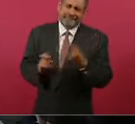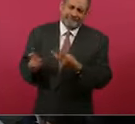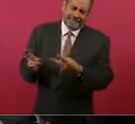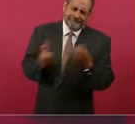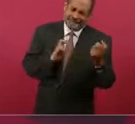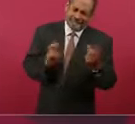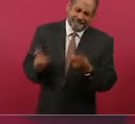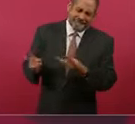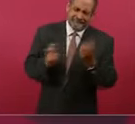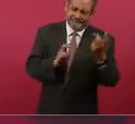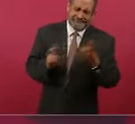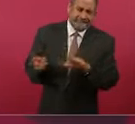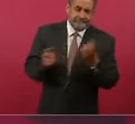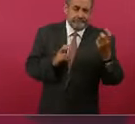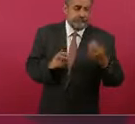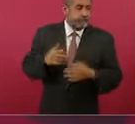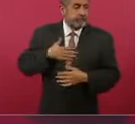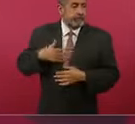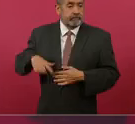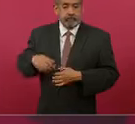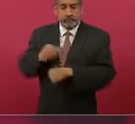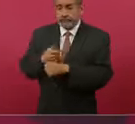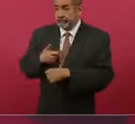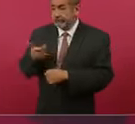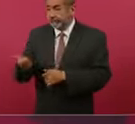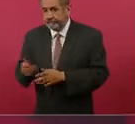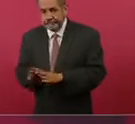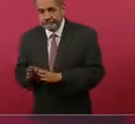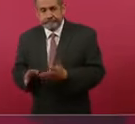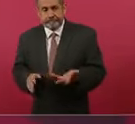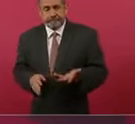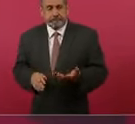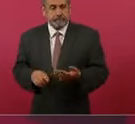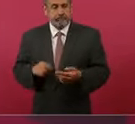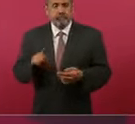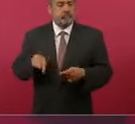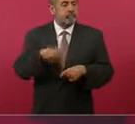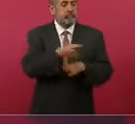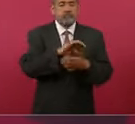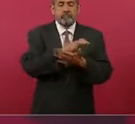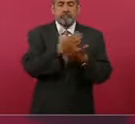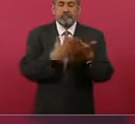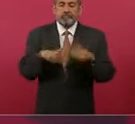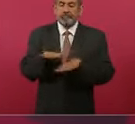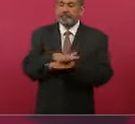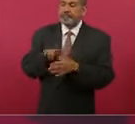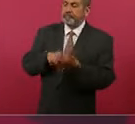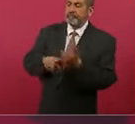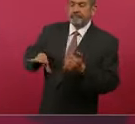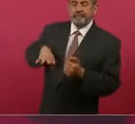públicas, el saqueo en los contratos leoninos?